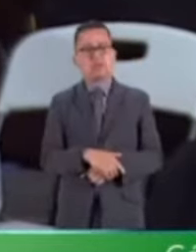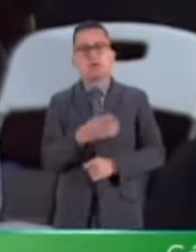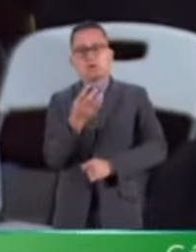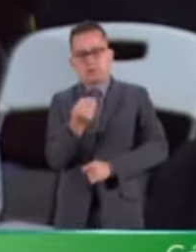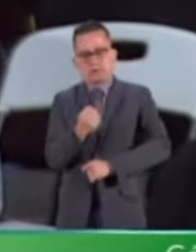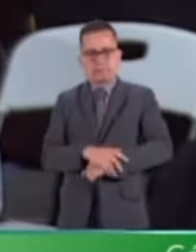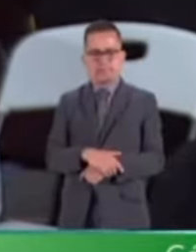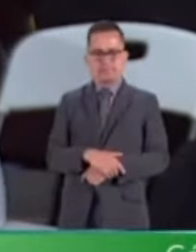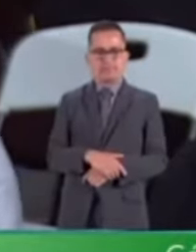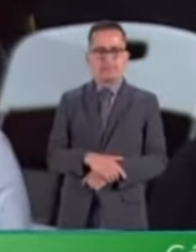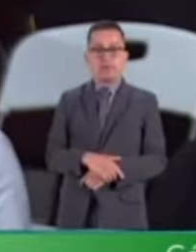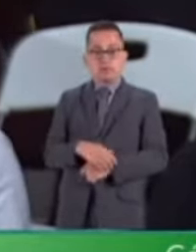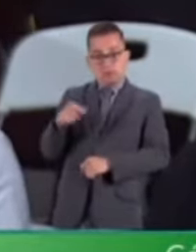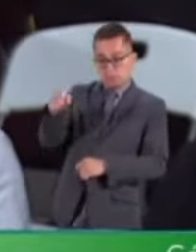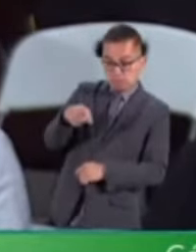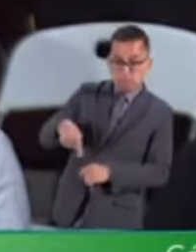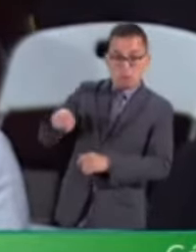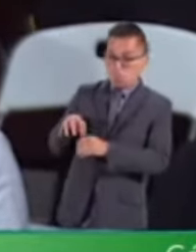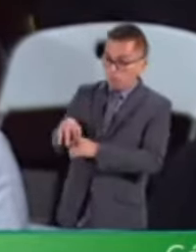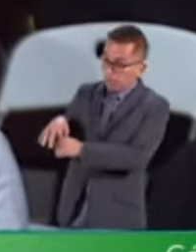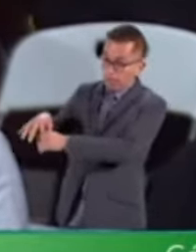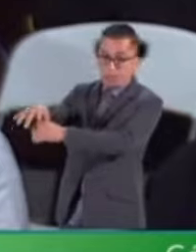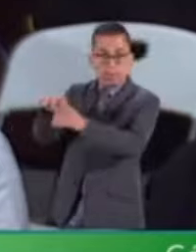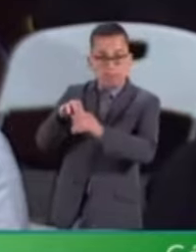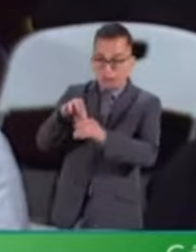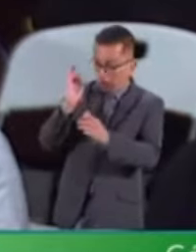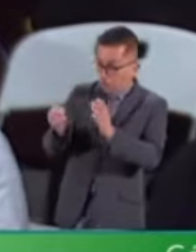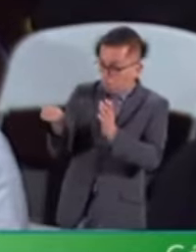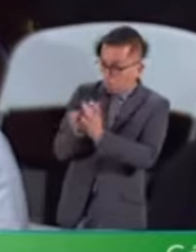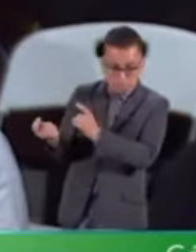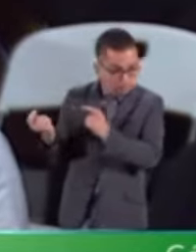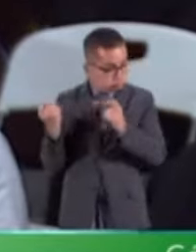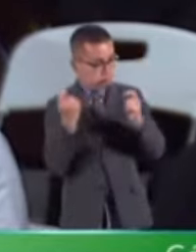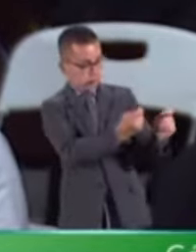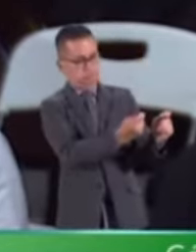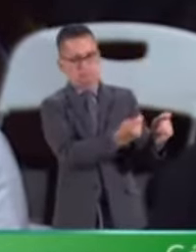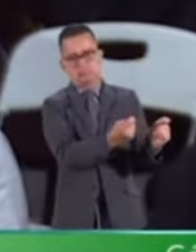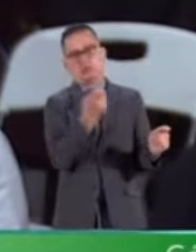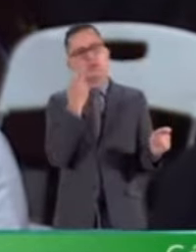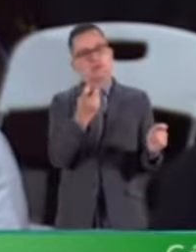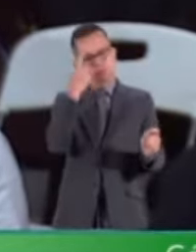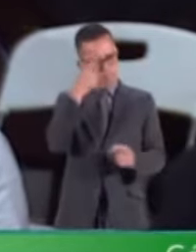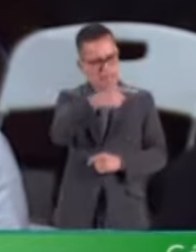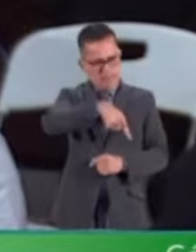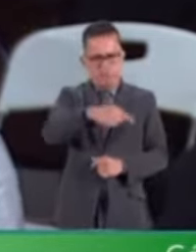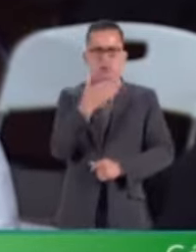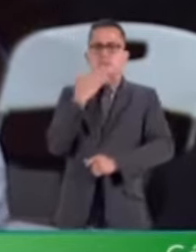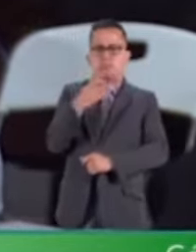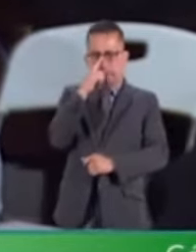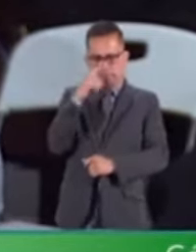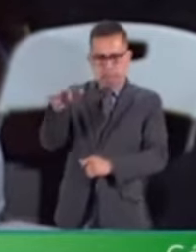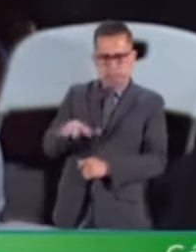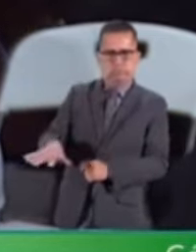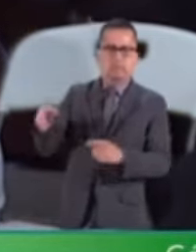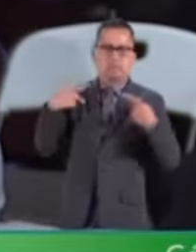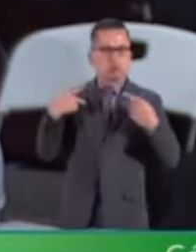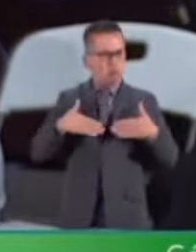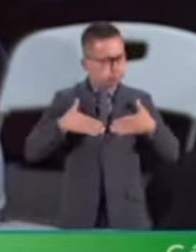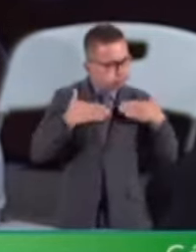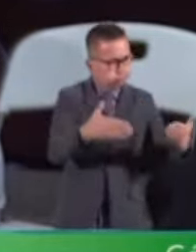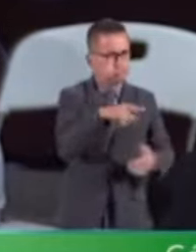el refrendo de las urnas les dotará lo que hasta hoy han carecido: